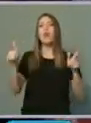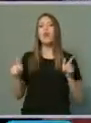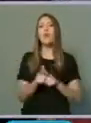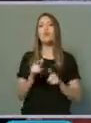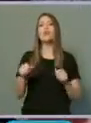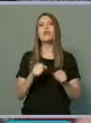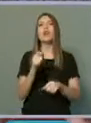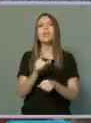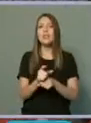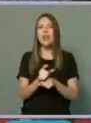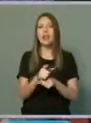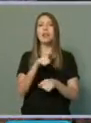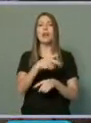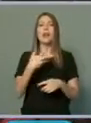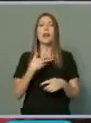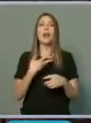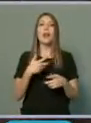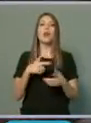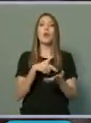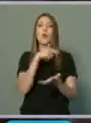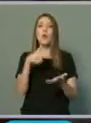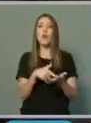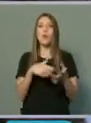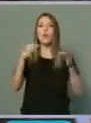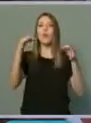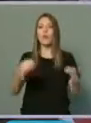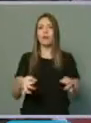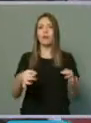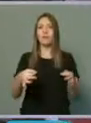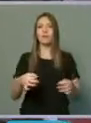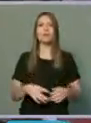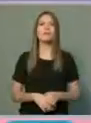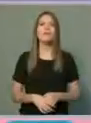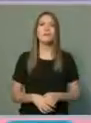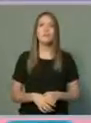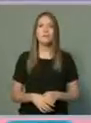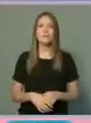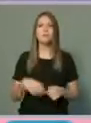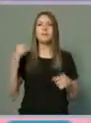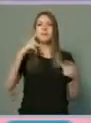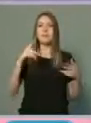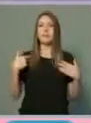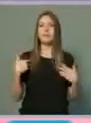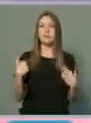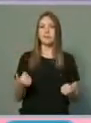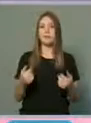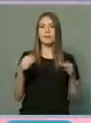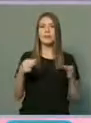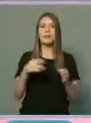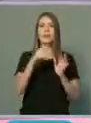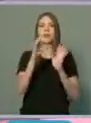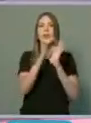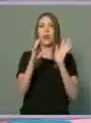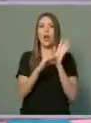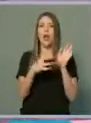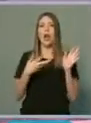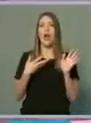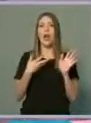que está en un espacio físico determinado. Para entenderlo de esa manera, la Constitución es muy clara y nos dice, a